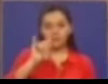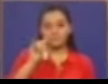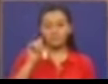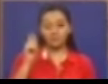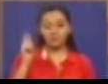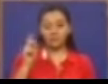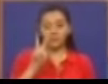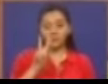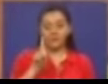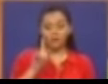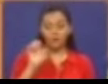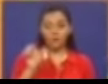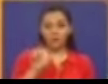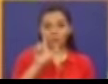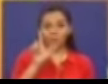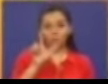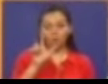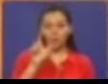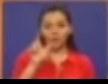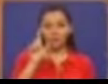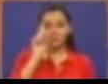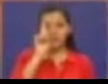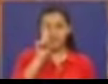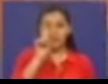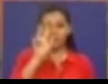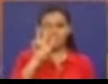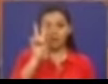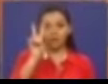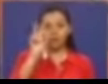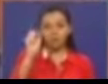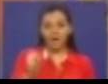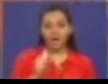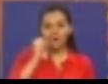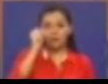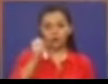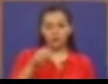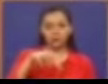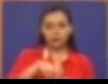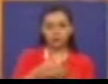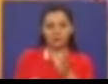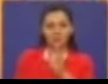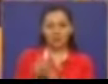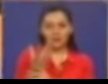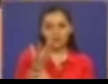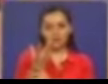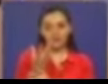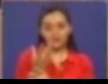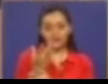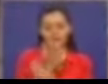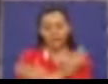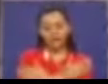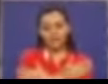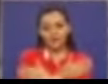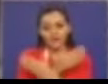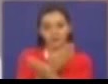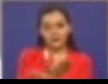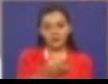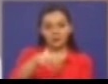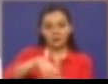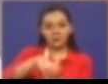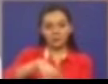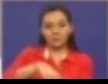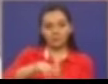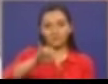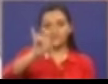martes 21 de julio 132 años de cantonización. Felicitaciones a nuestro querido